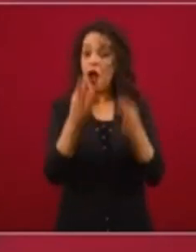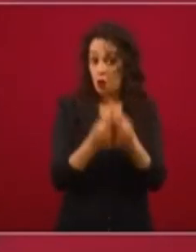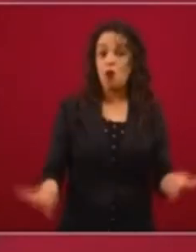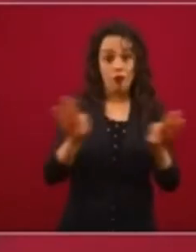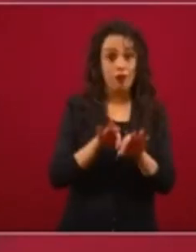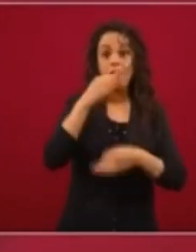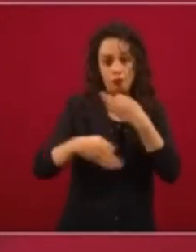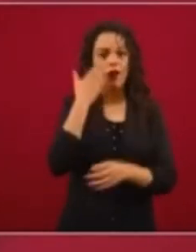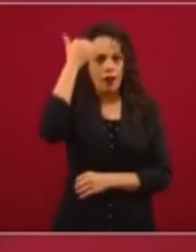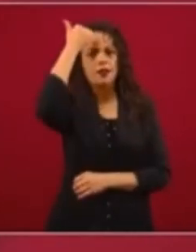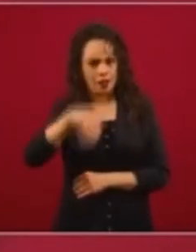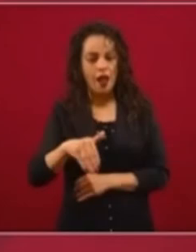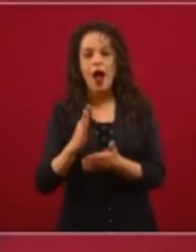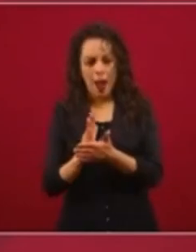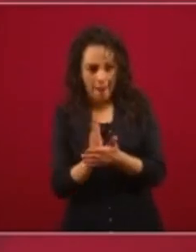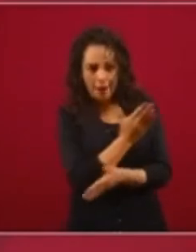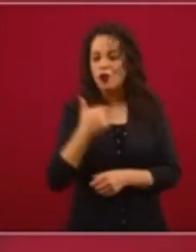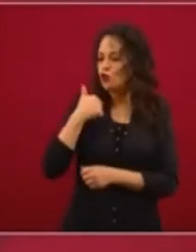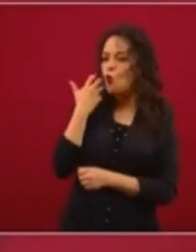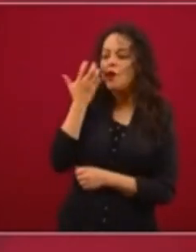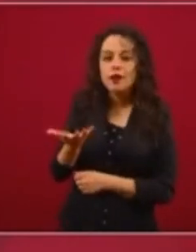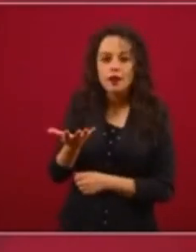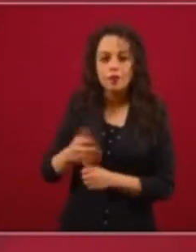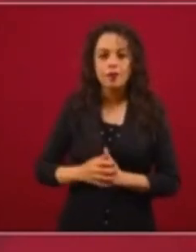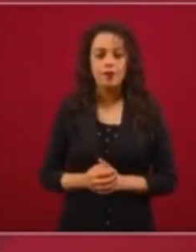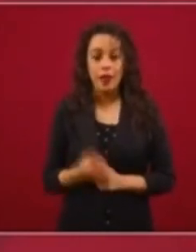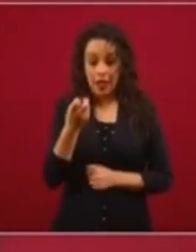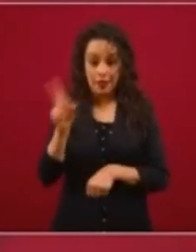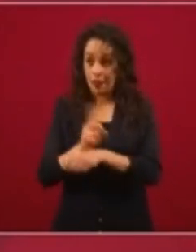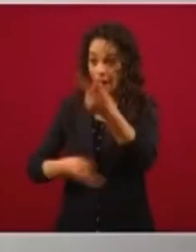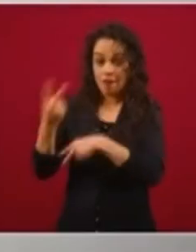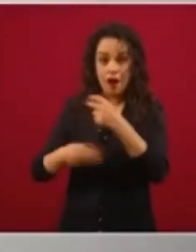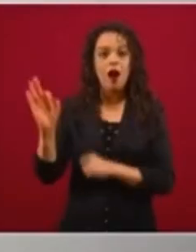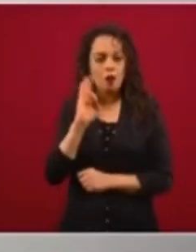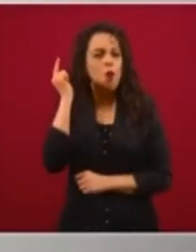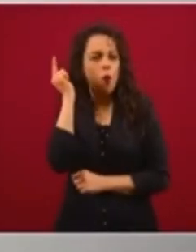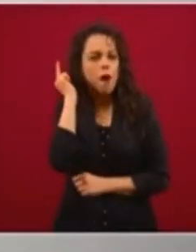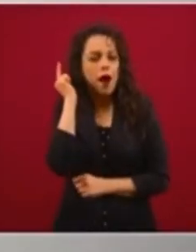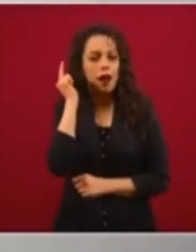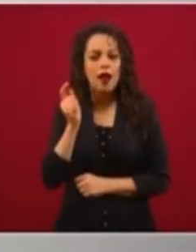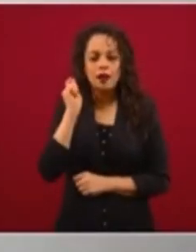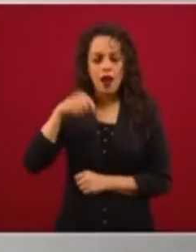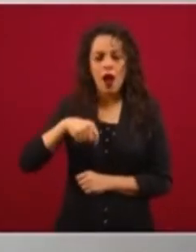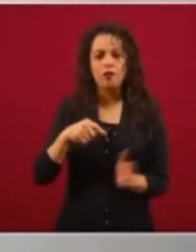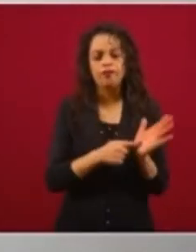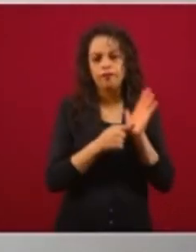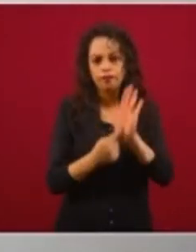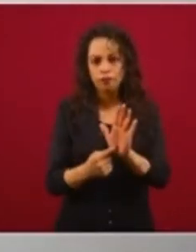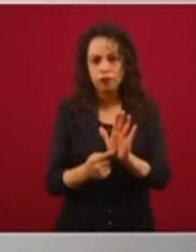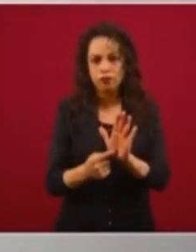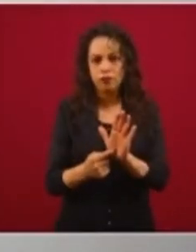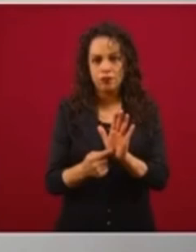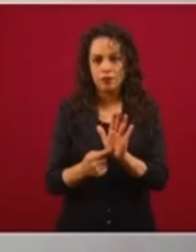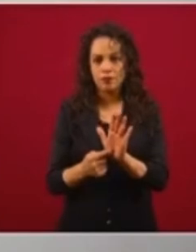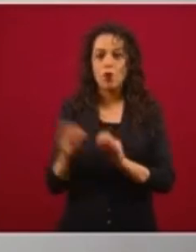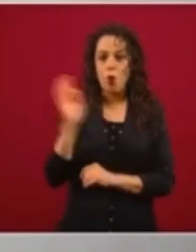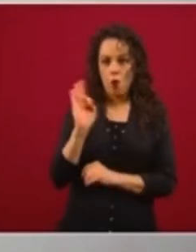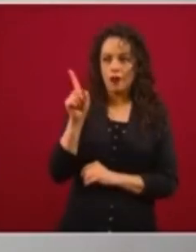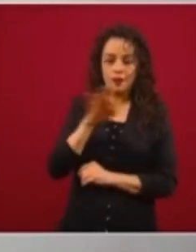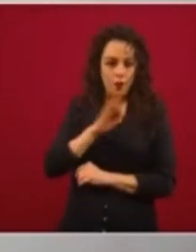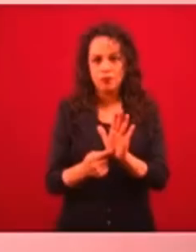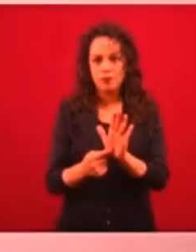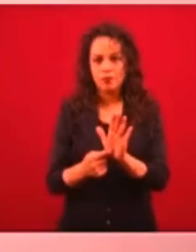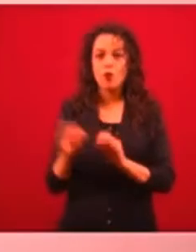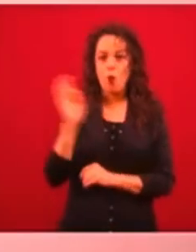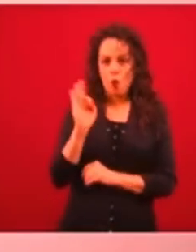todos. Yo quiero que ojalá ese día nos traigan, si pueden hacerlo, en aras de la